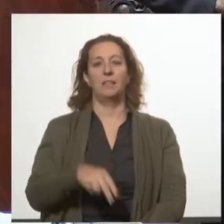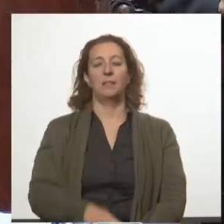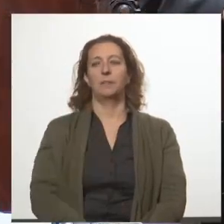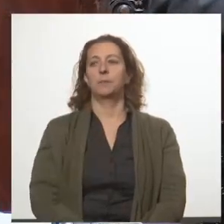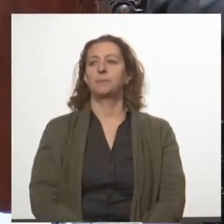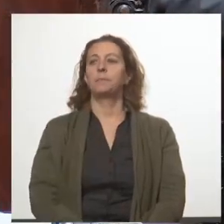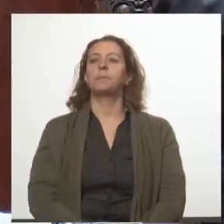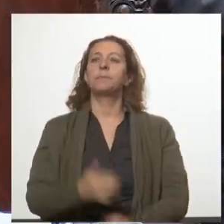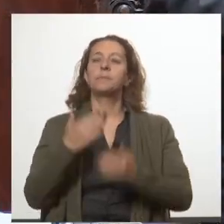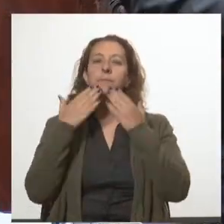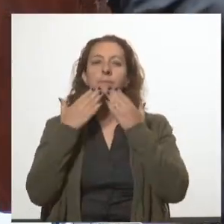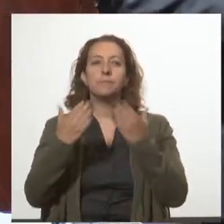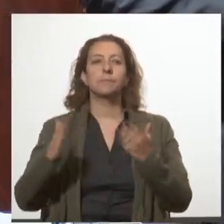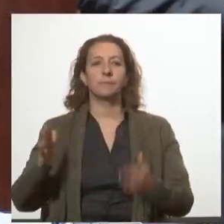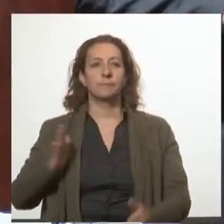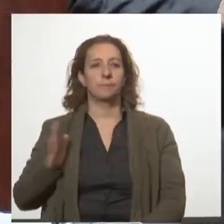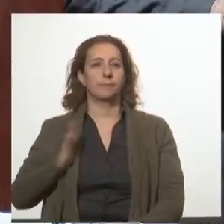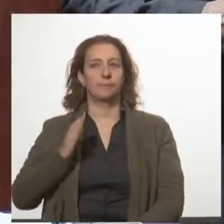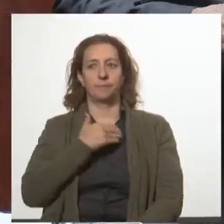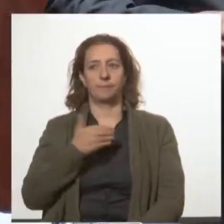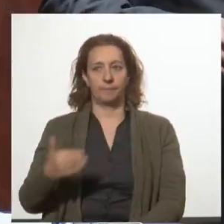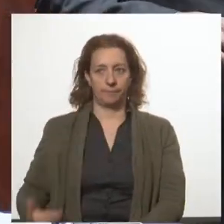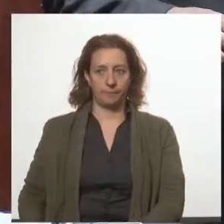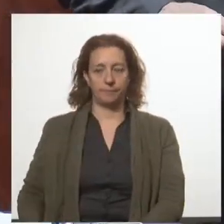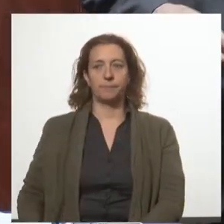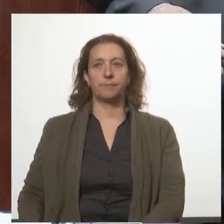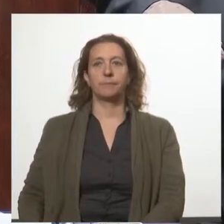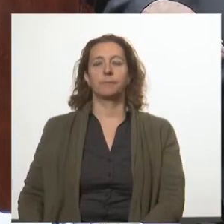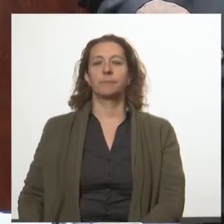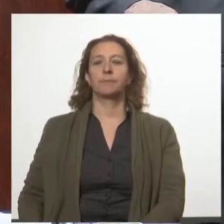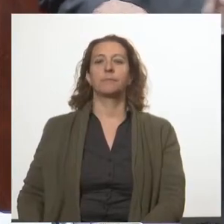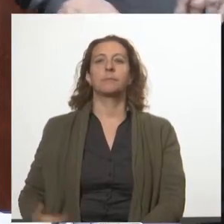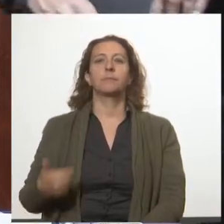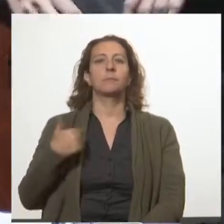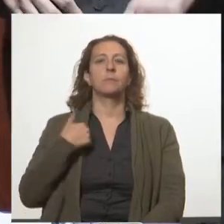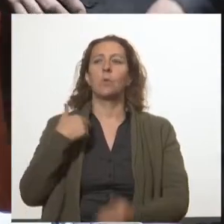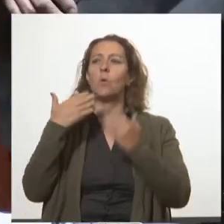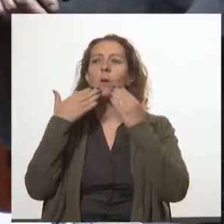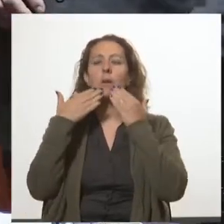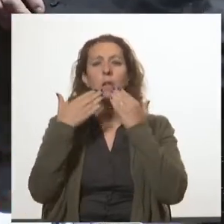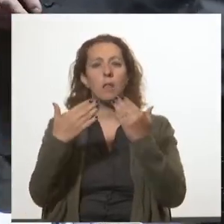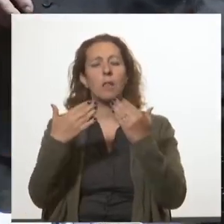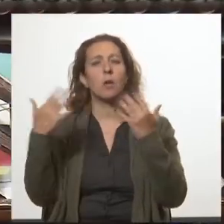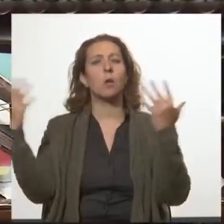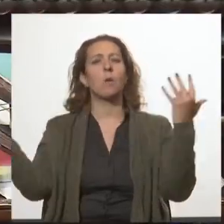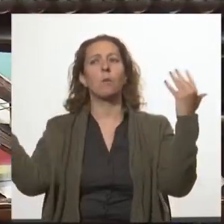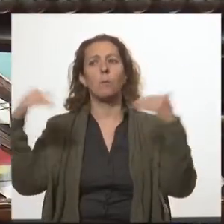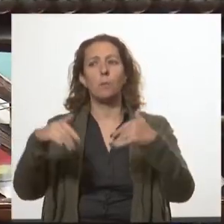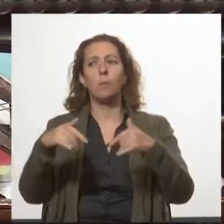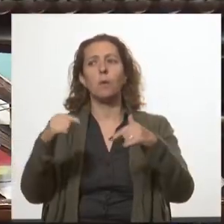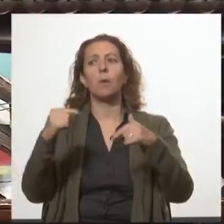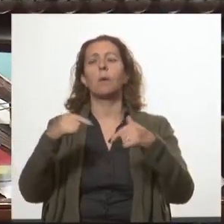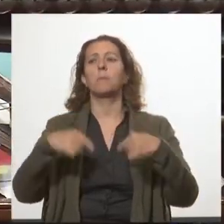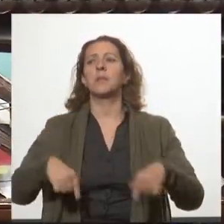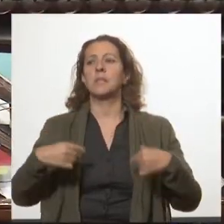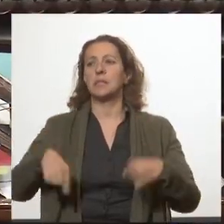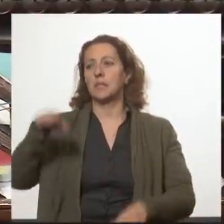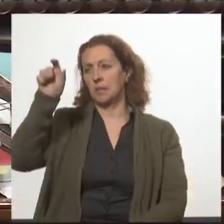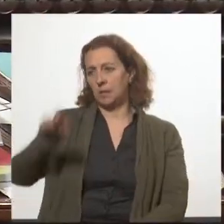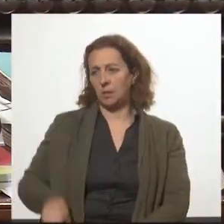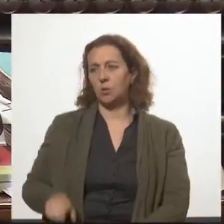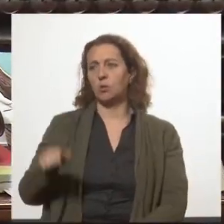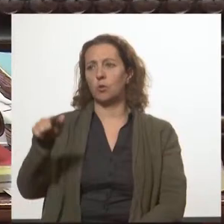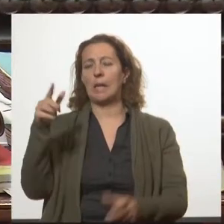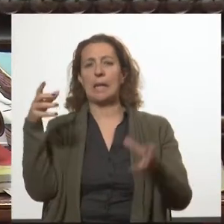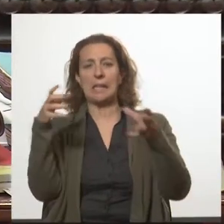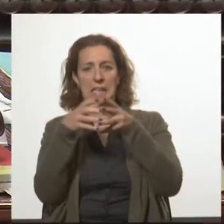muchas gracias señora presidenta yo agradezco la comparecencia del ministerio del señor ministro y su